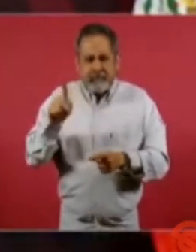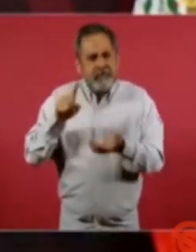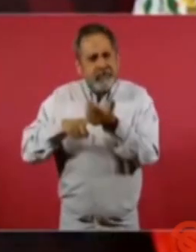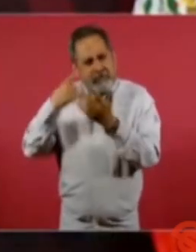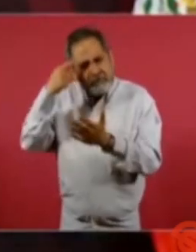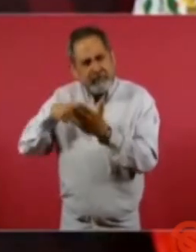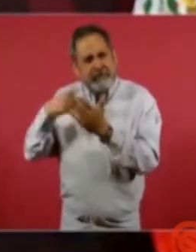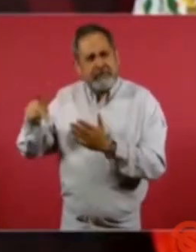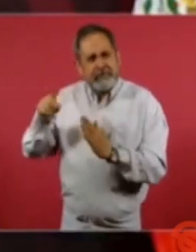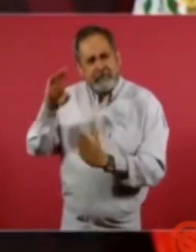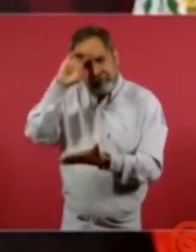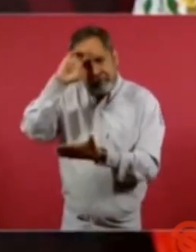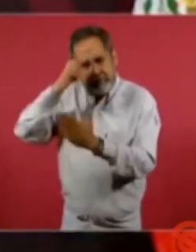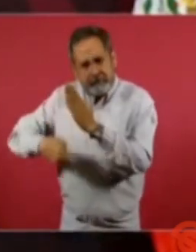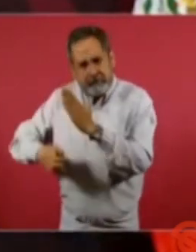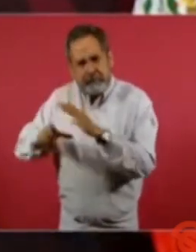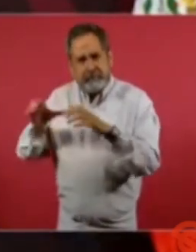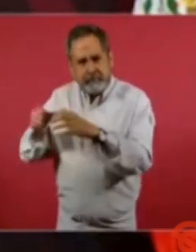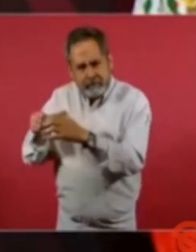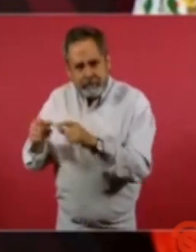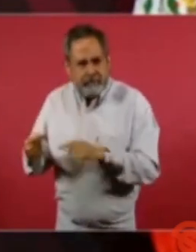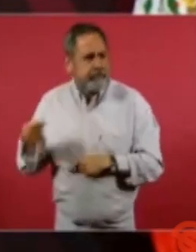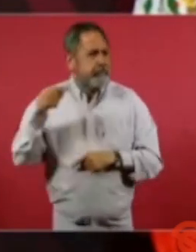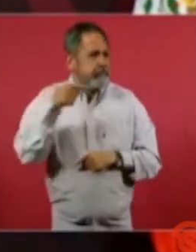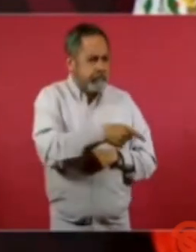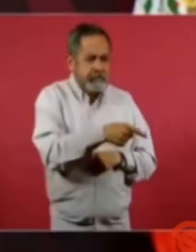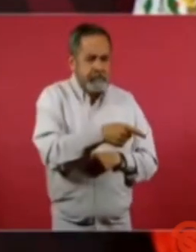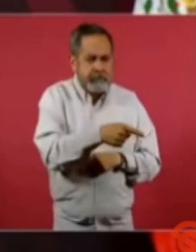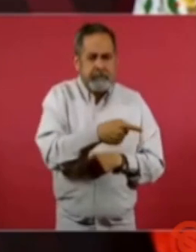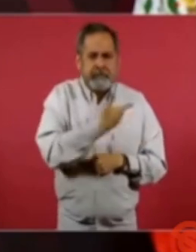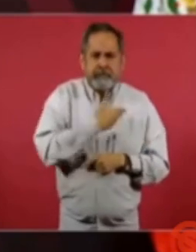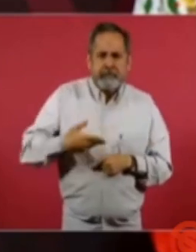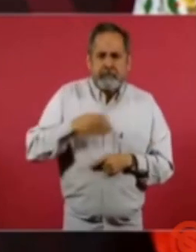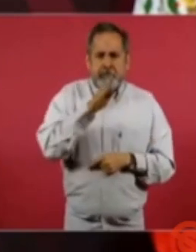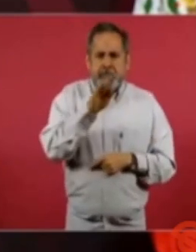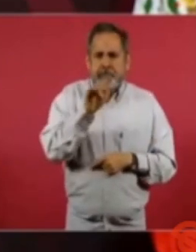evangélico, el presidente Biden es católico.